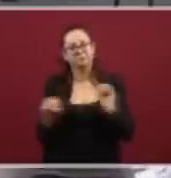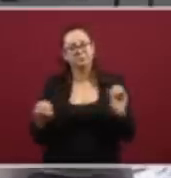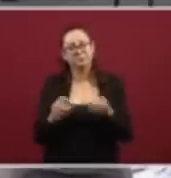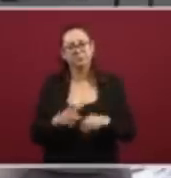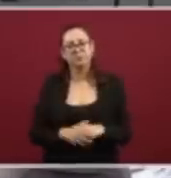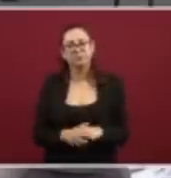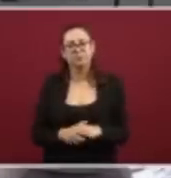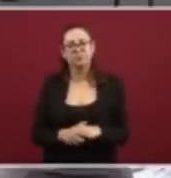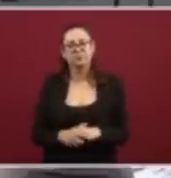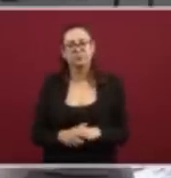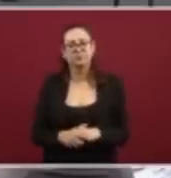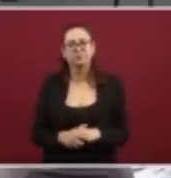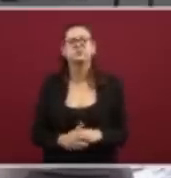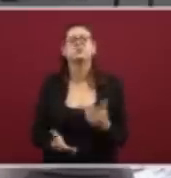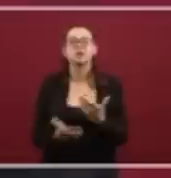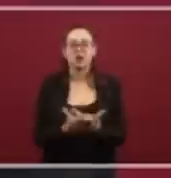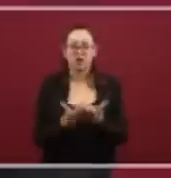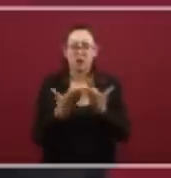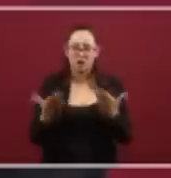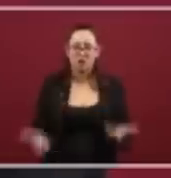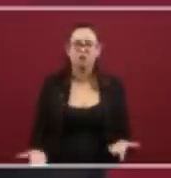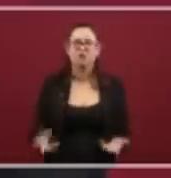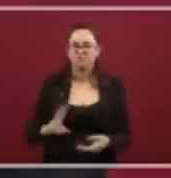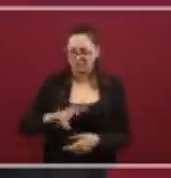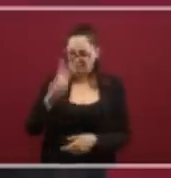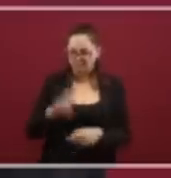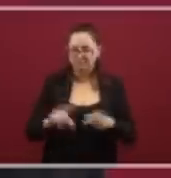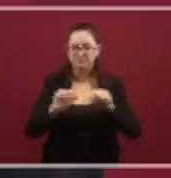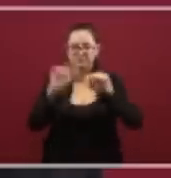entonces ahora vamos a tener una guardia nacional